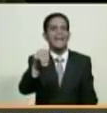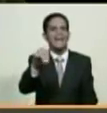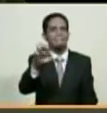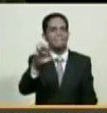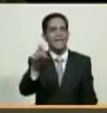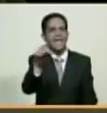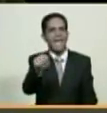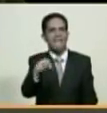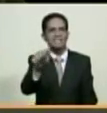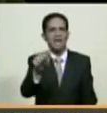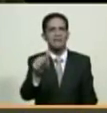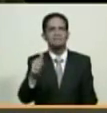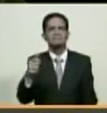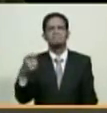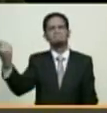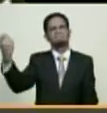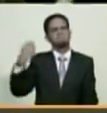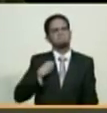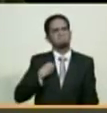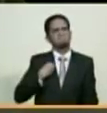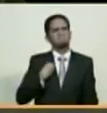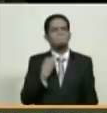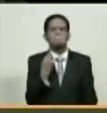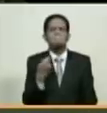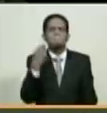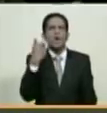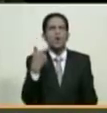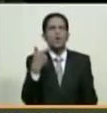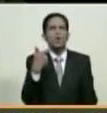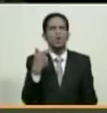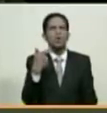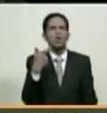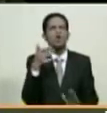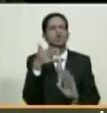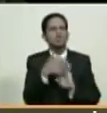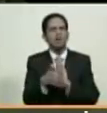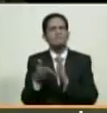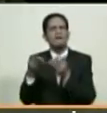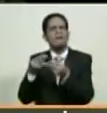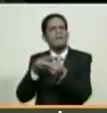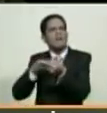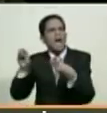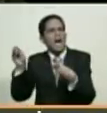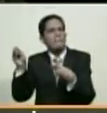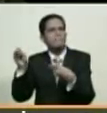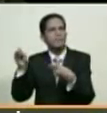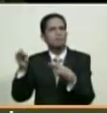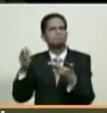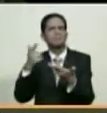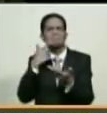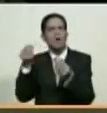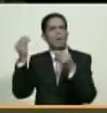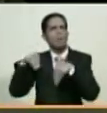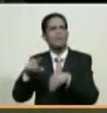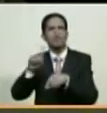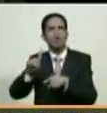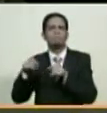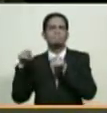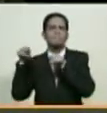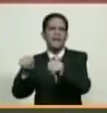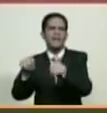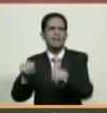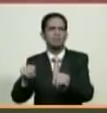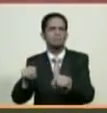las remesas, van a percibir menos de acuerdo a lo que hay una tasa que no ha sido definida, sino de acuerdo a un mercado paralelo.